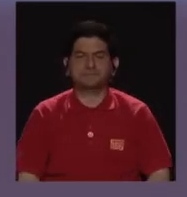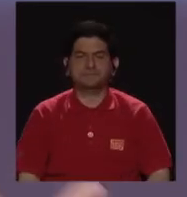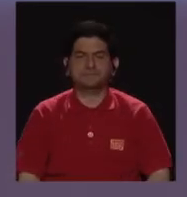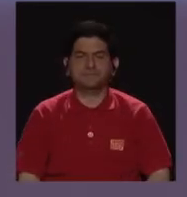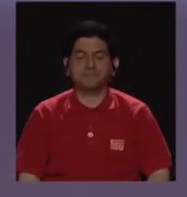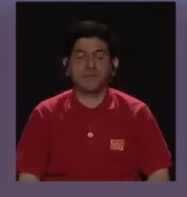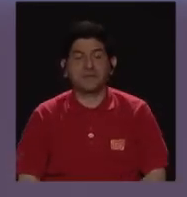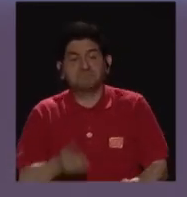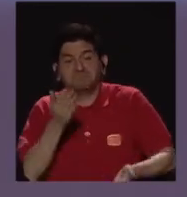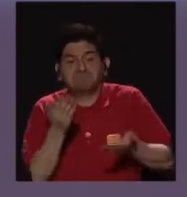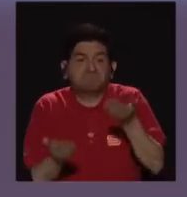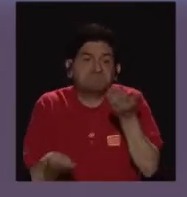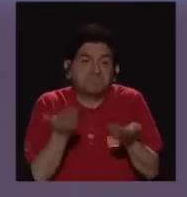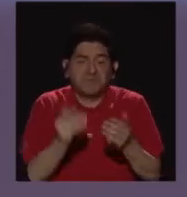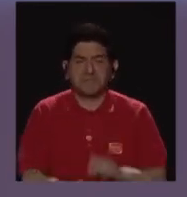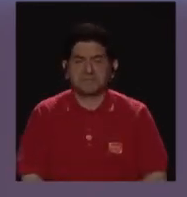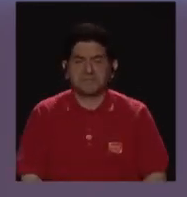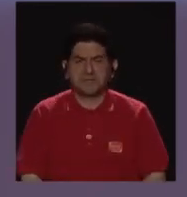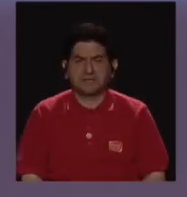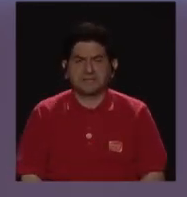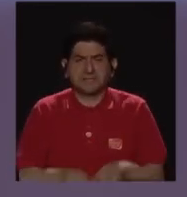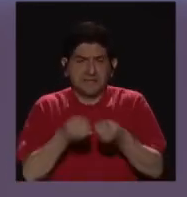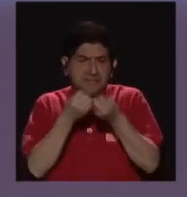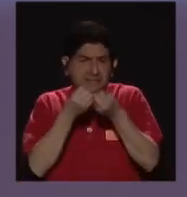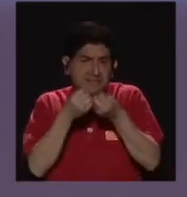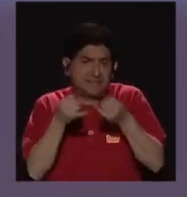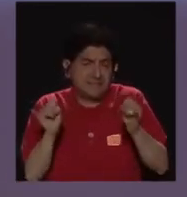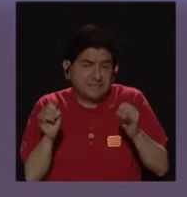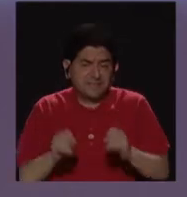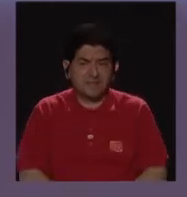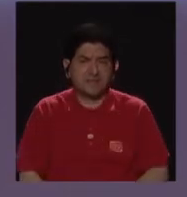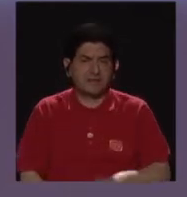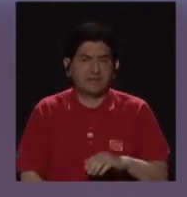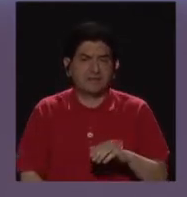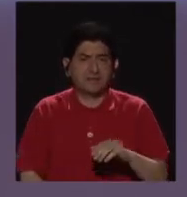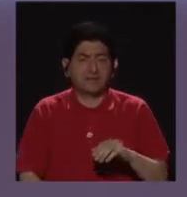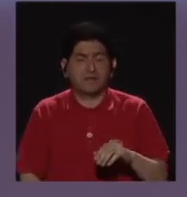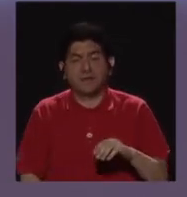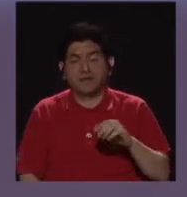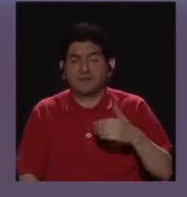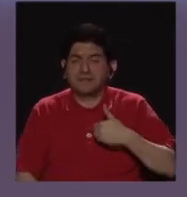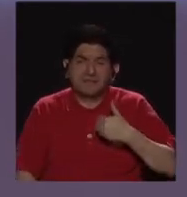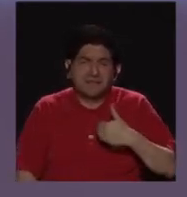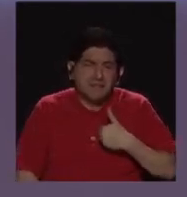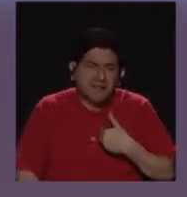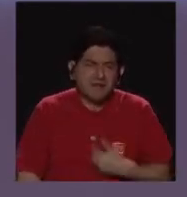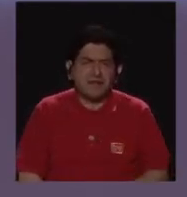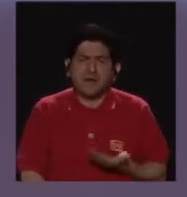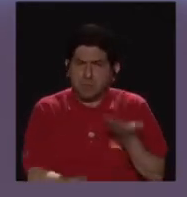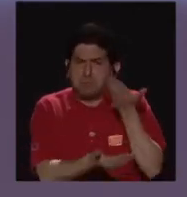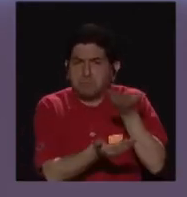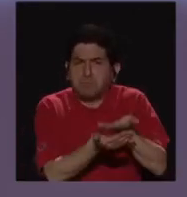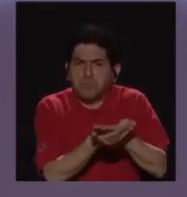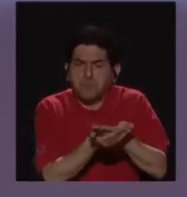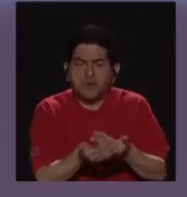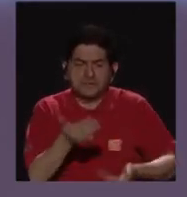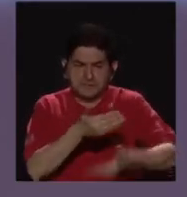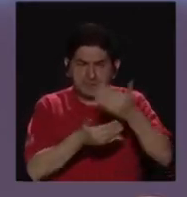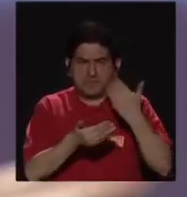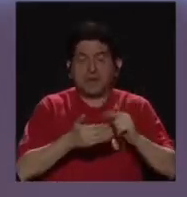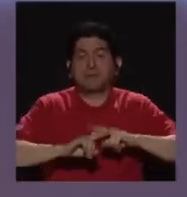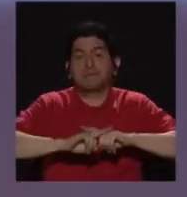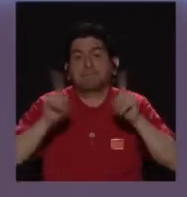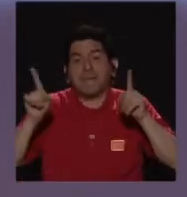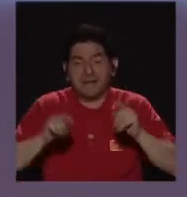de pronto sin que exista y estaba lo mejor sí sin que sea algo que se proponga de antemano